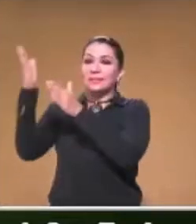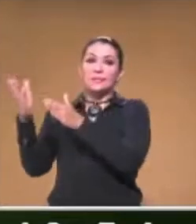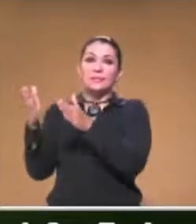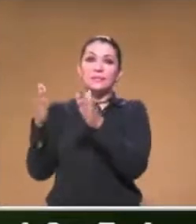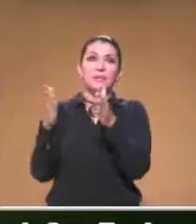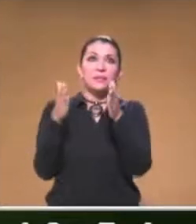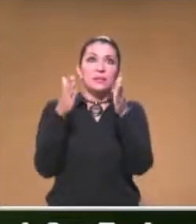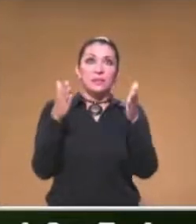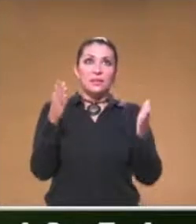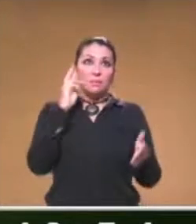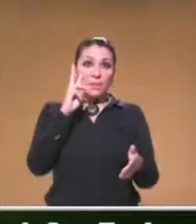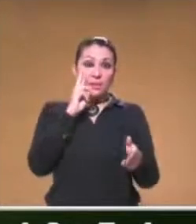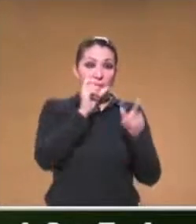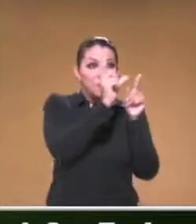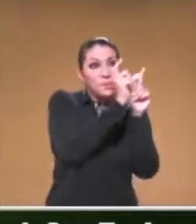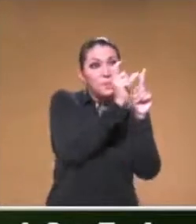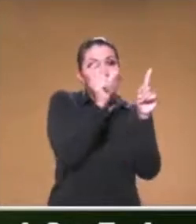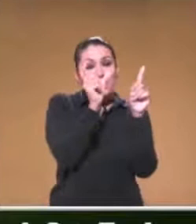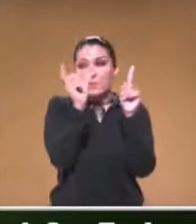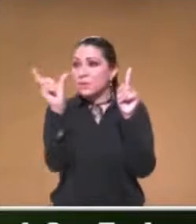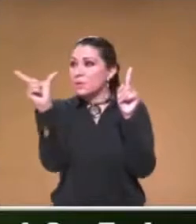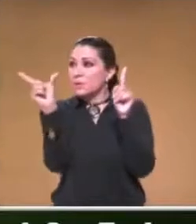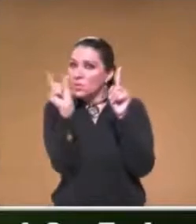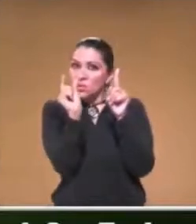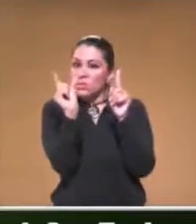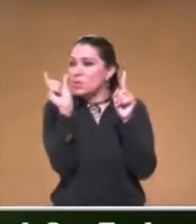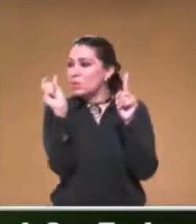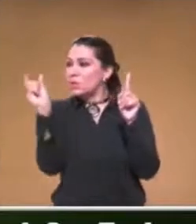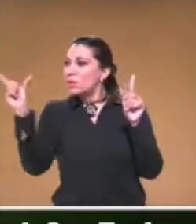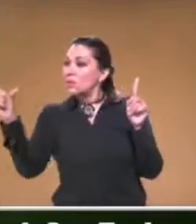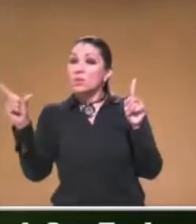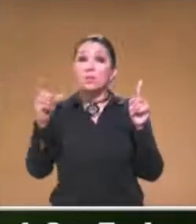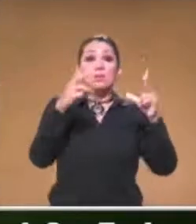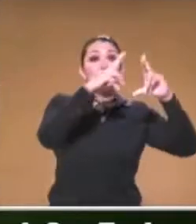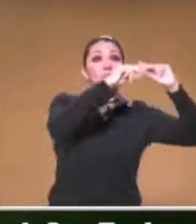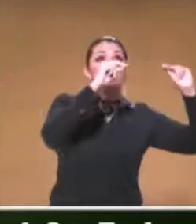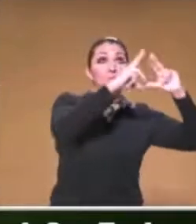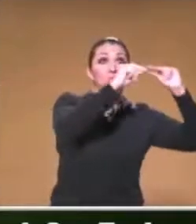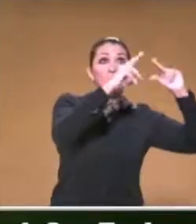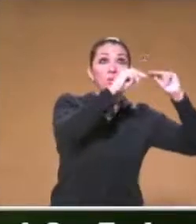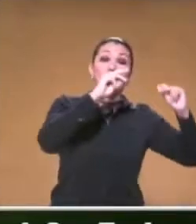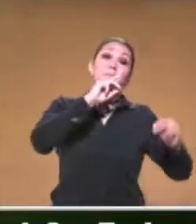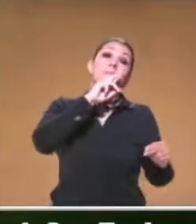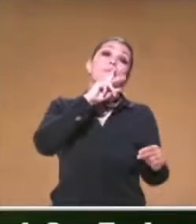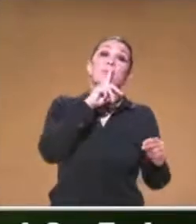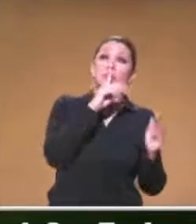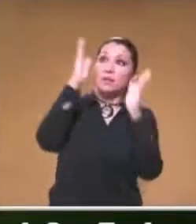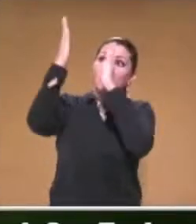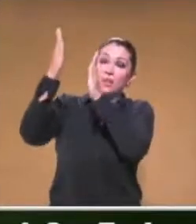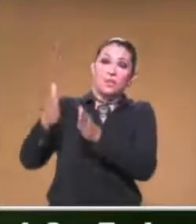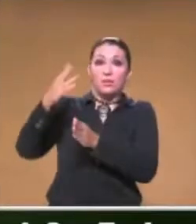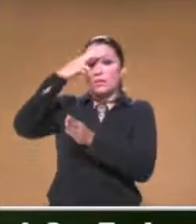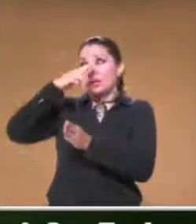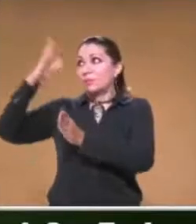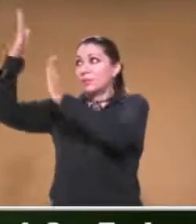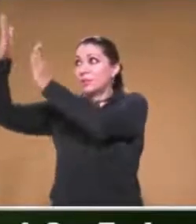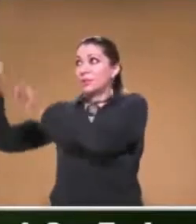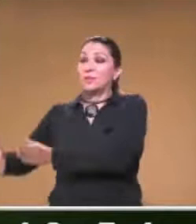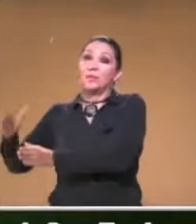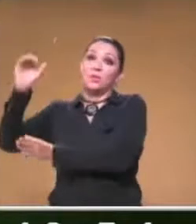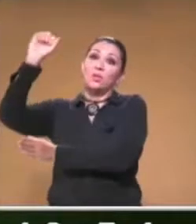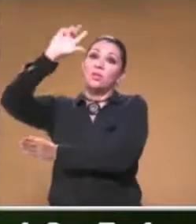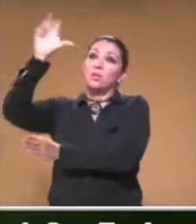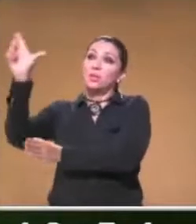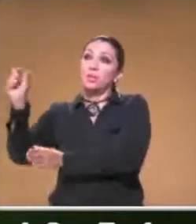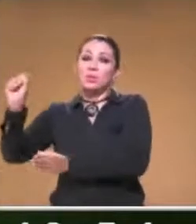las barras, te vas a dar cuenta que Noruega tiene un nivel de satisfacción mayor que el resto de los países comparados.